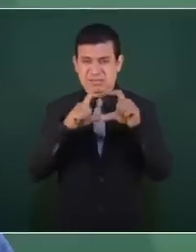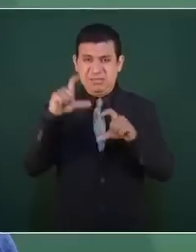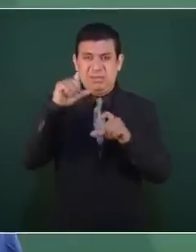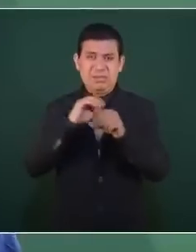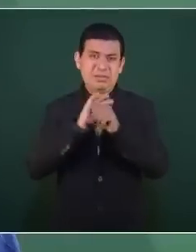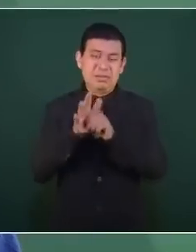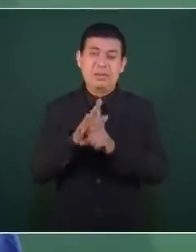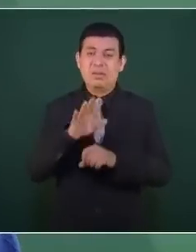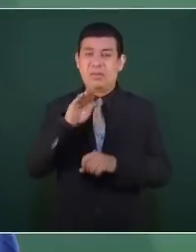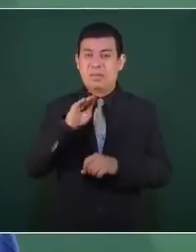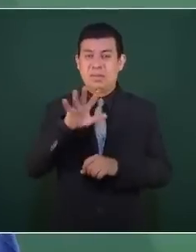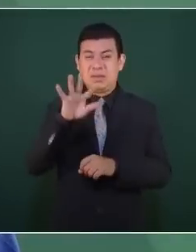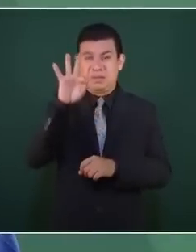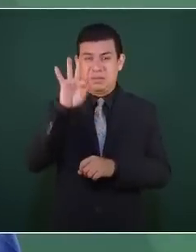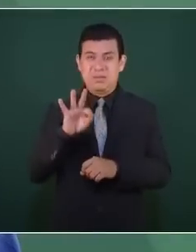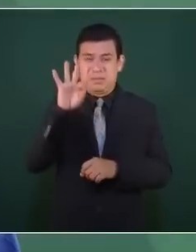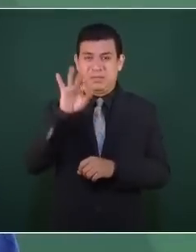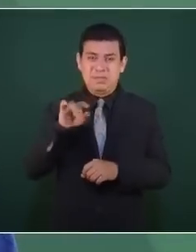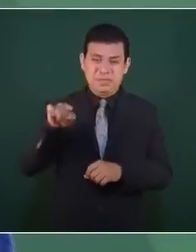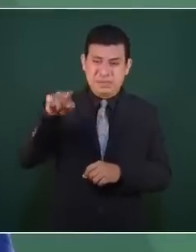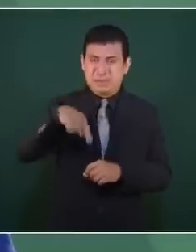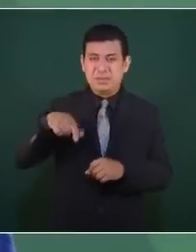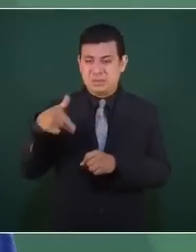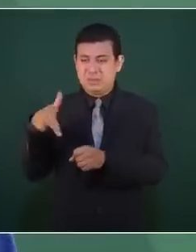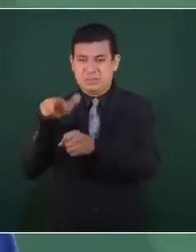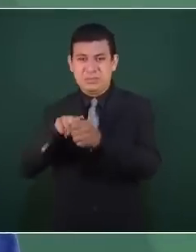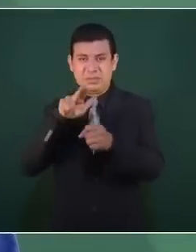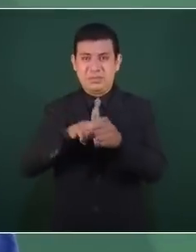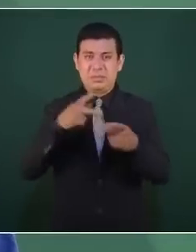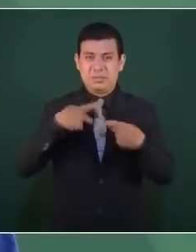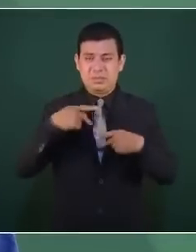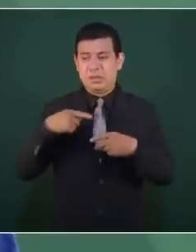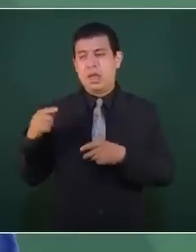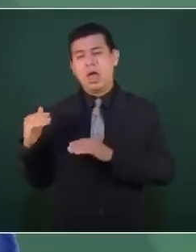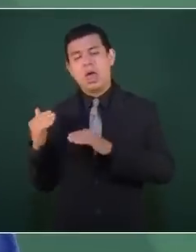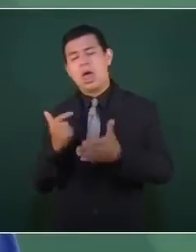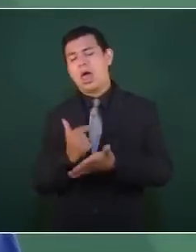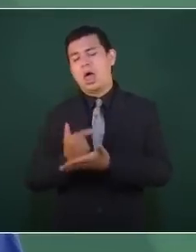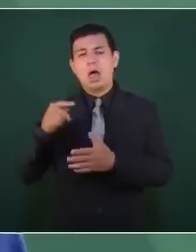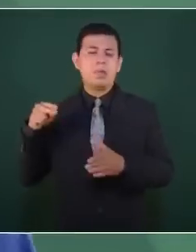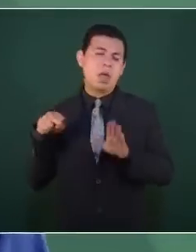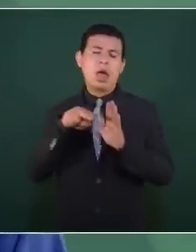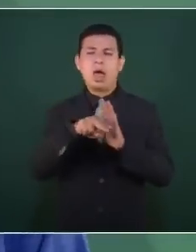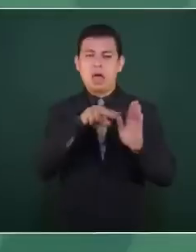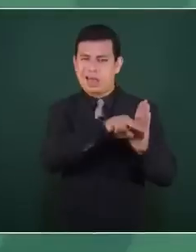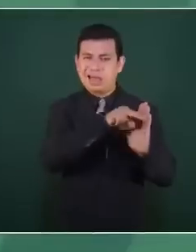el 95% de los hospitalizados y desgraciadamente,